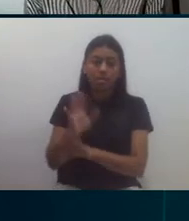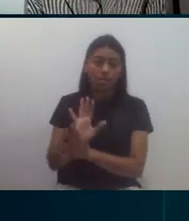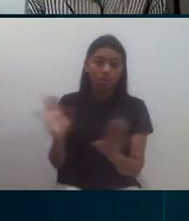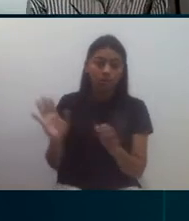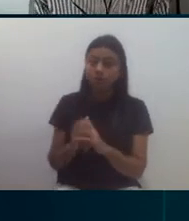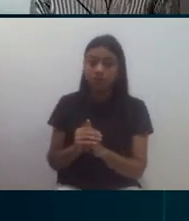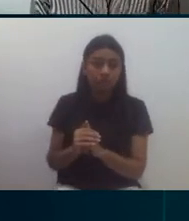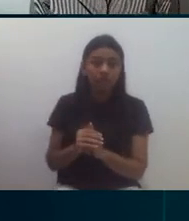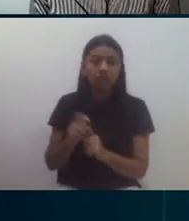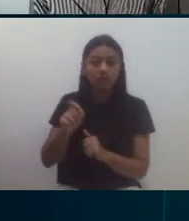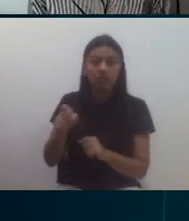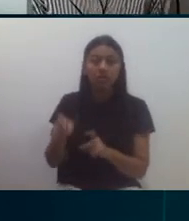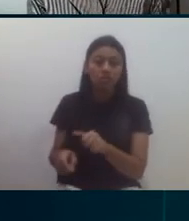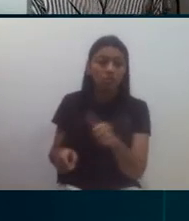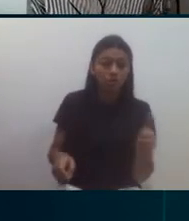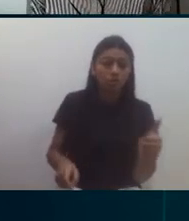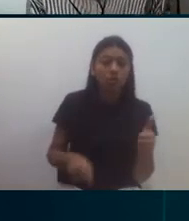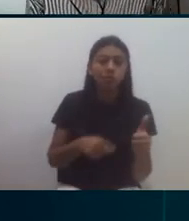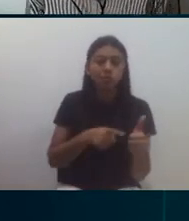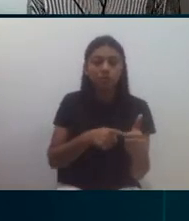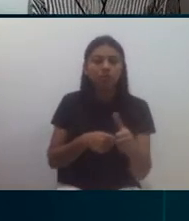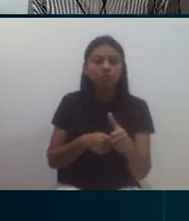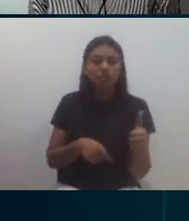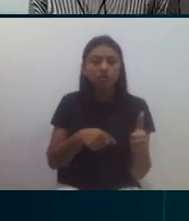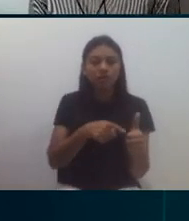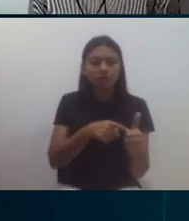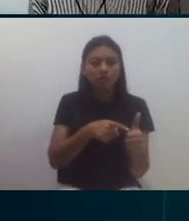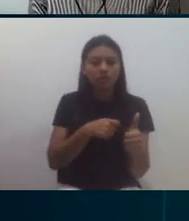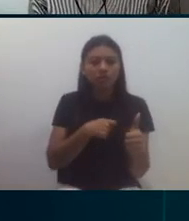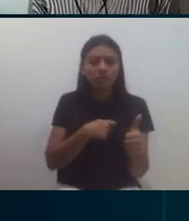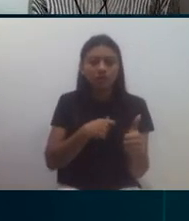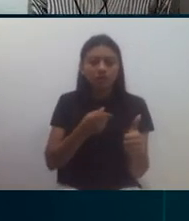el biodiesel, que tiene